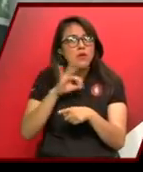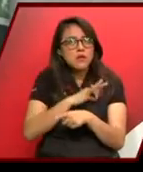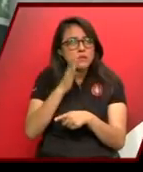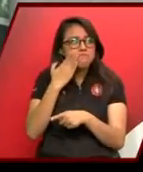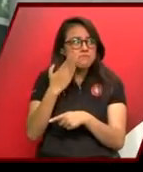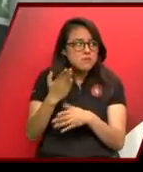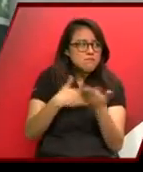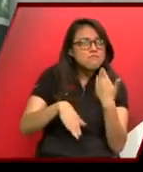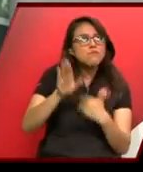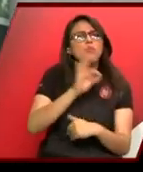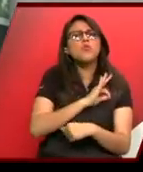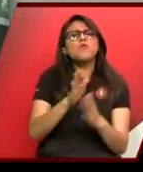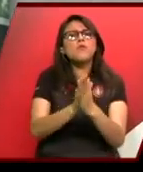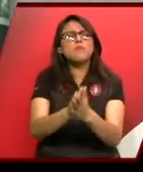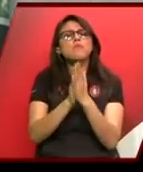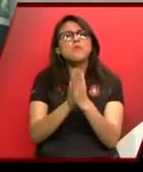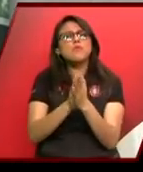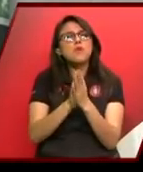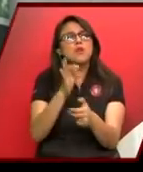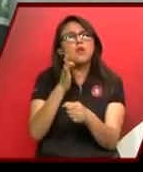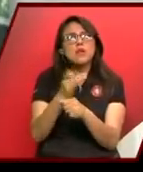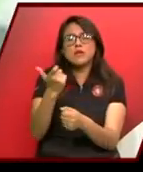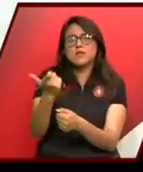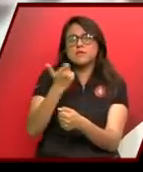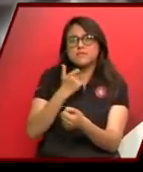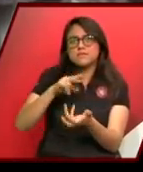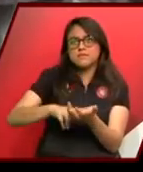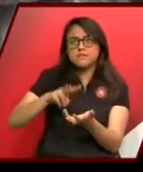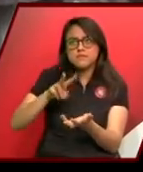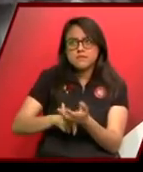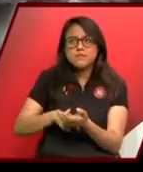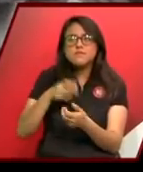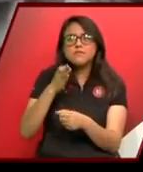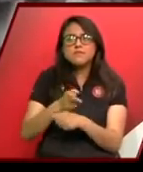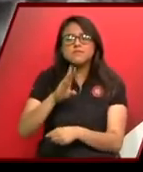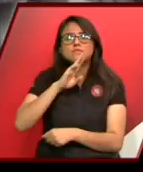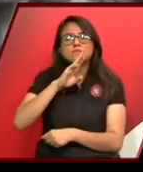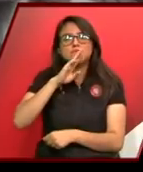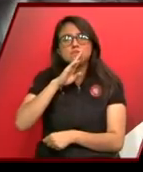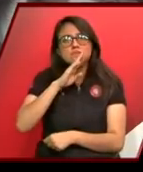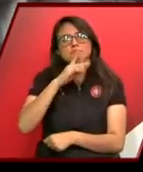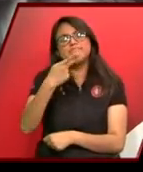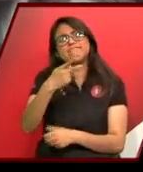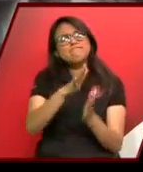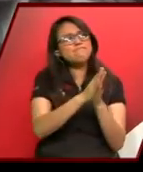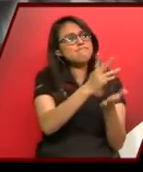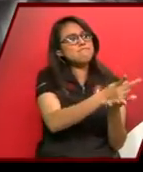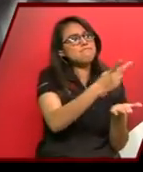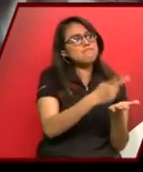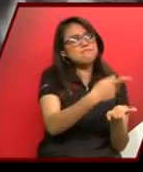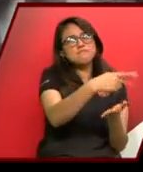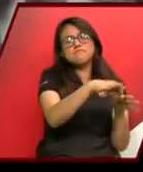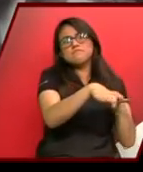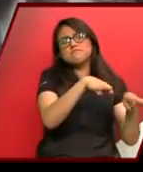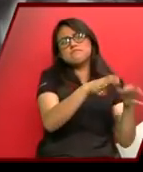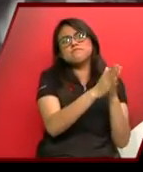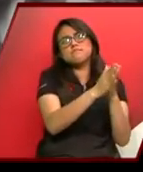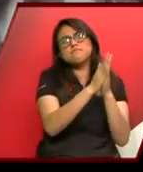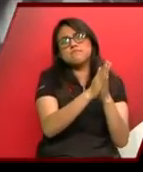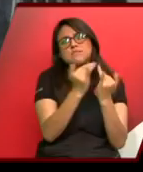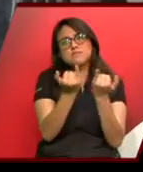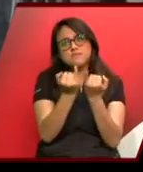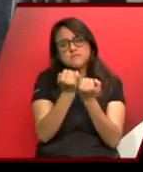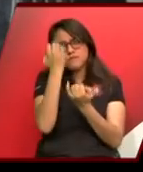adelante. Pues me ayudaran a recuperar el dinero que pues, mi mamá ahora sí que pidió en su trabajo y pues de otra forma que me ayuden para